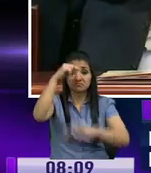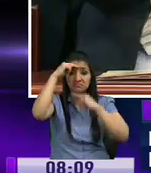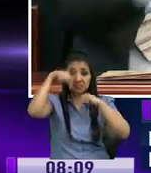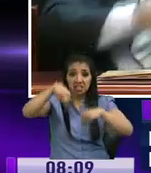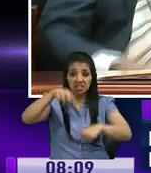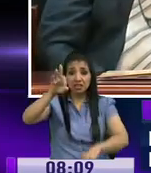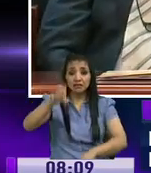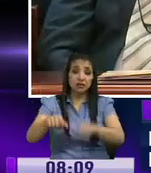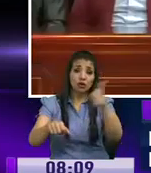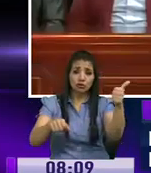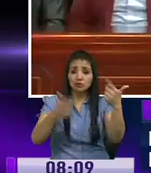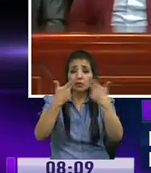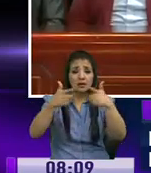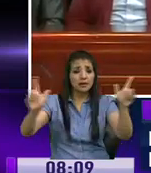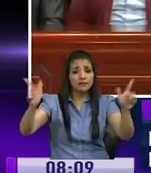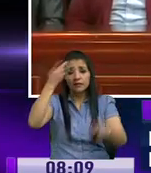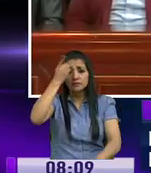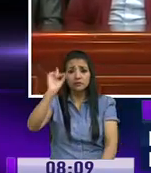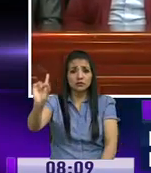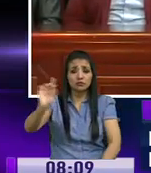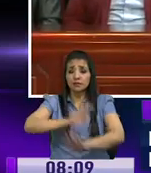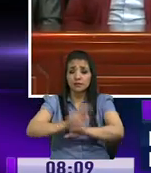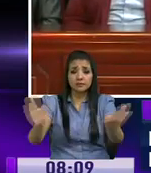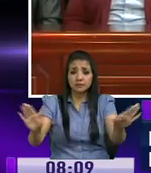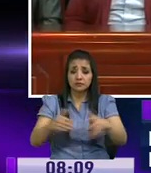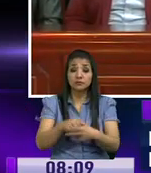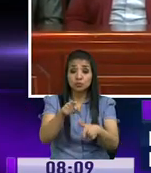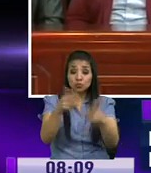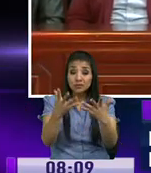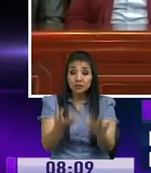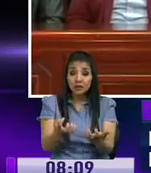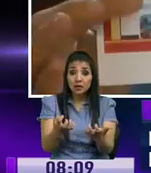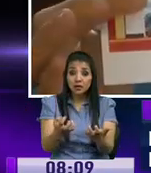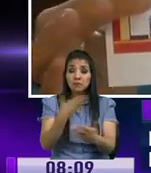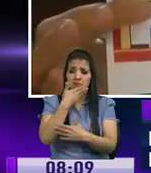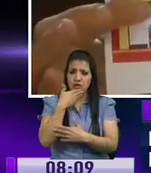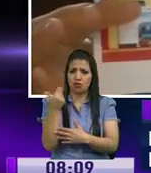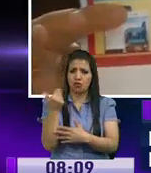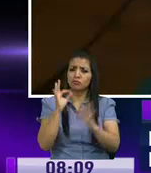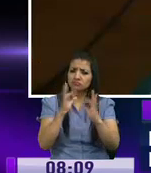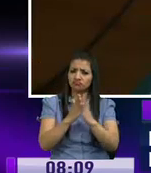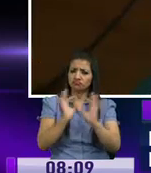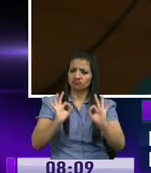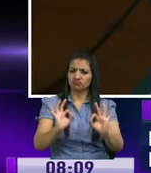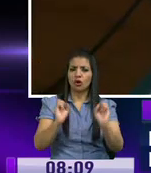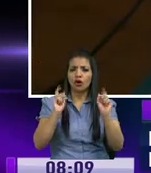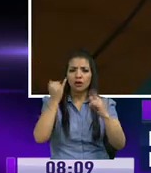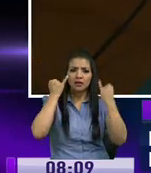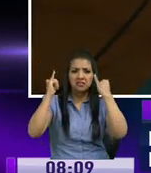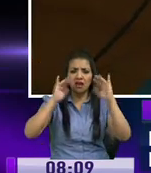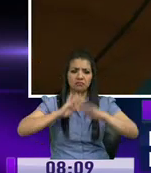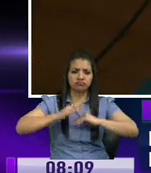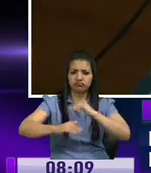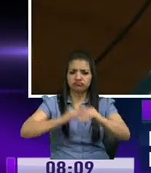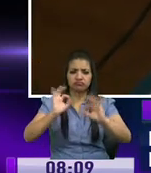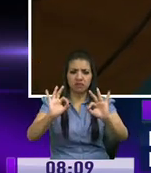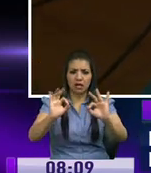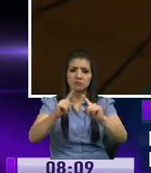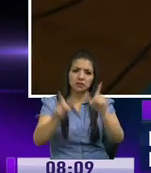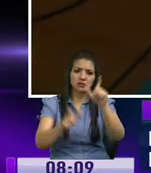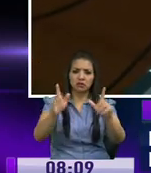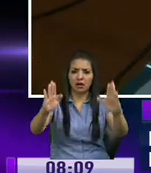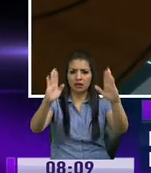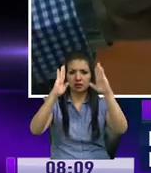ve a otro. La libre demanda de un mercado. Si queremos mejorar, tenemos que salir adelante y tenemos que,